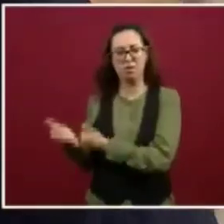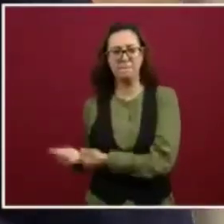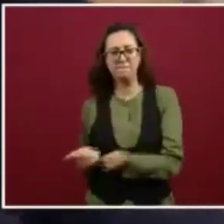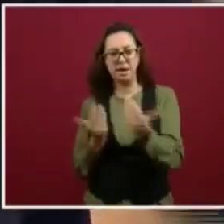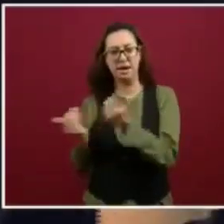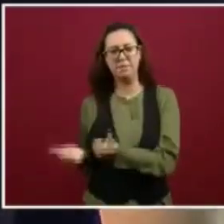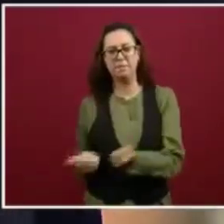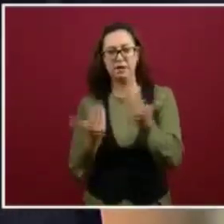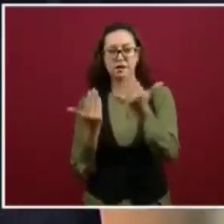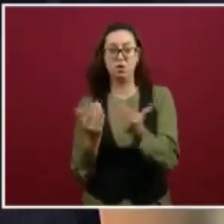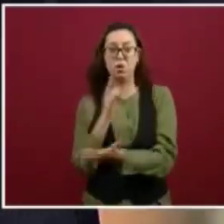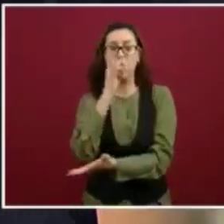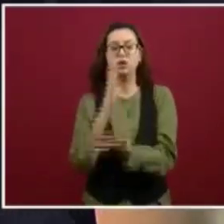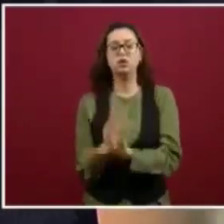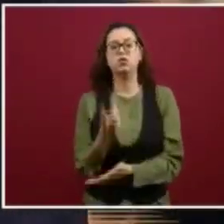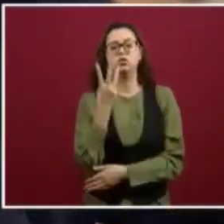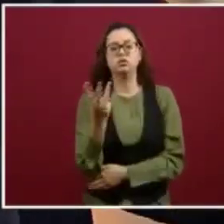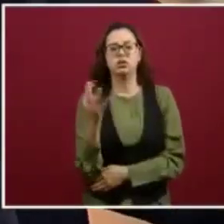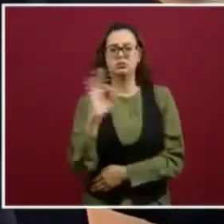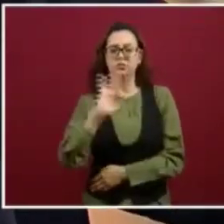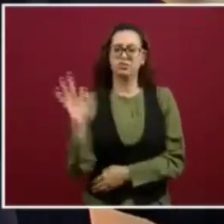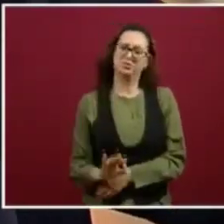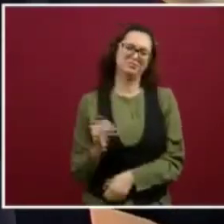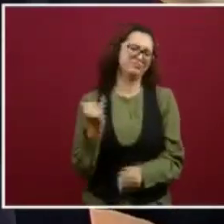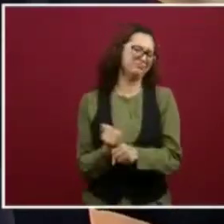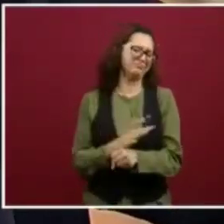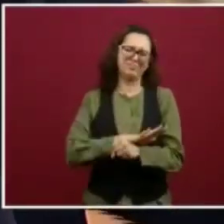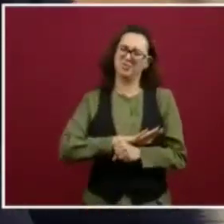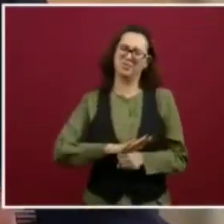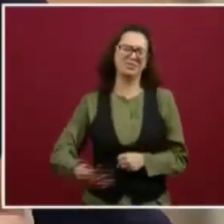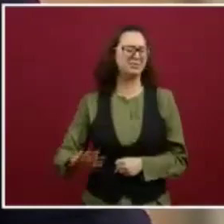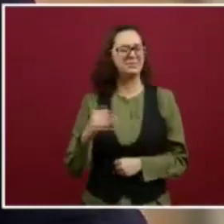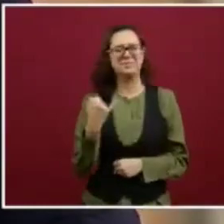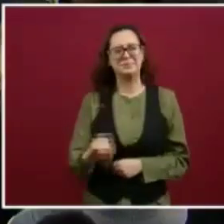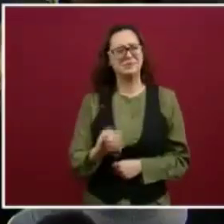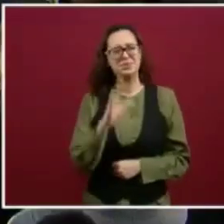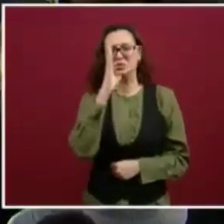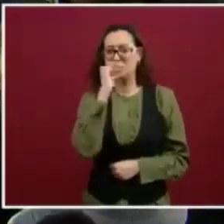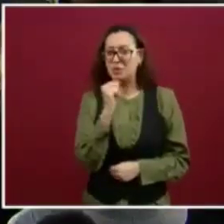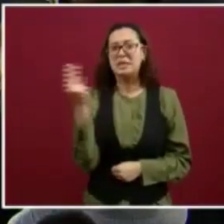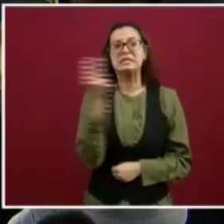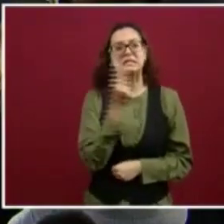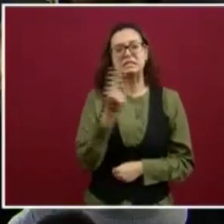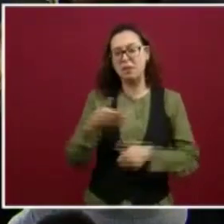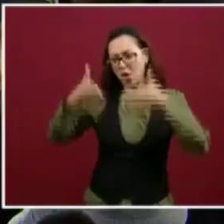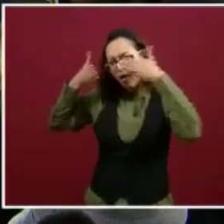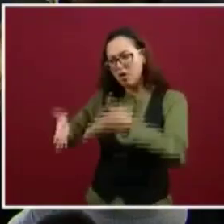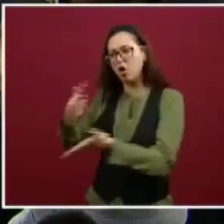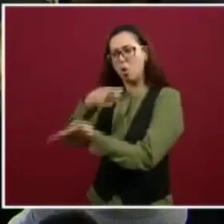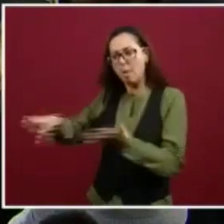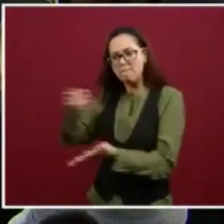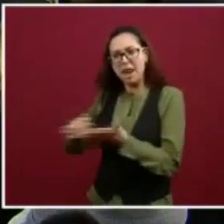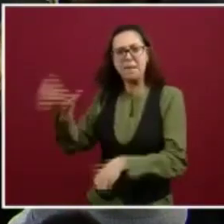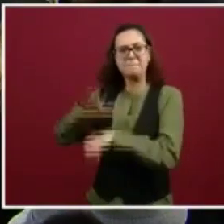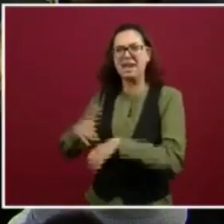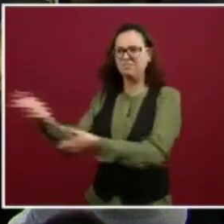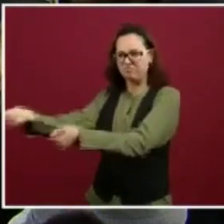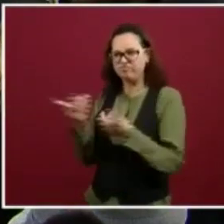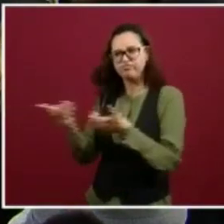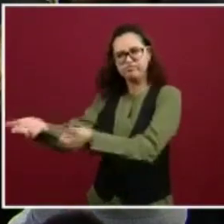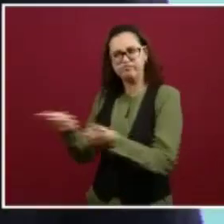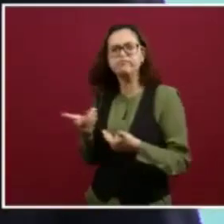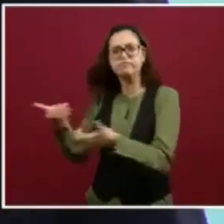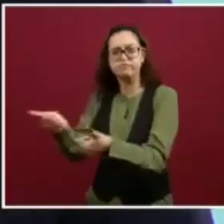exportaciones, el 3%. No podemos, señor presidente, tenemos que comprarle más. Y los 3 países del norte